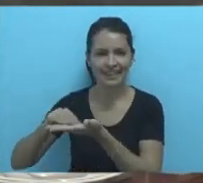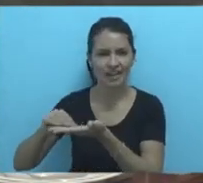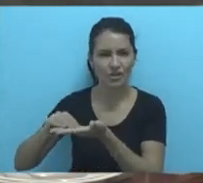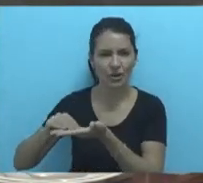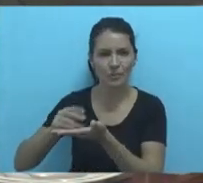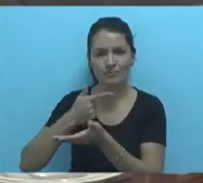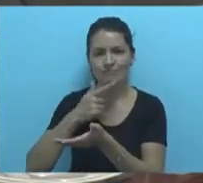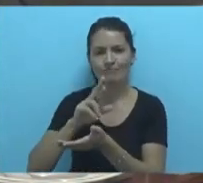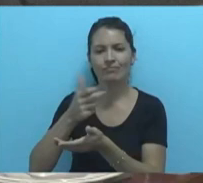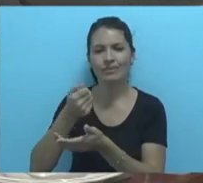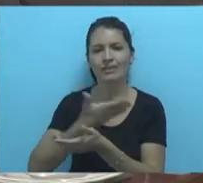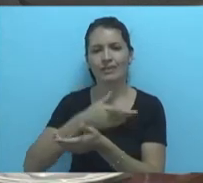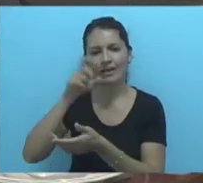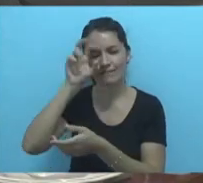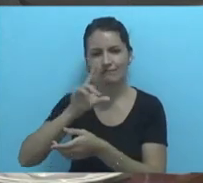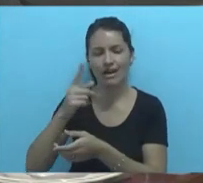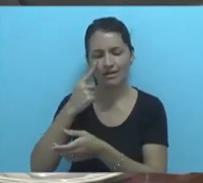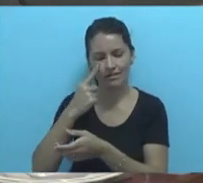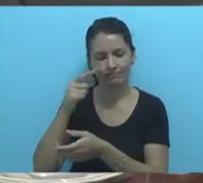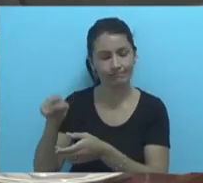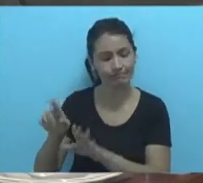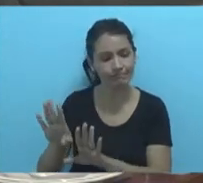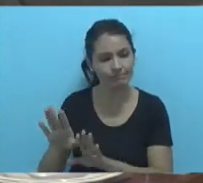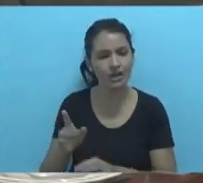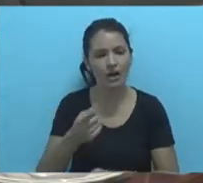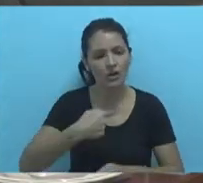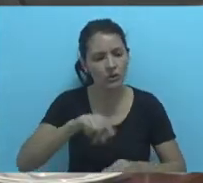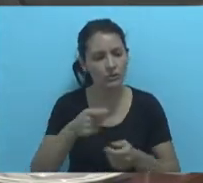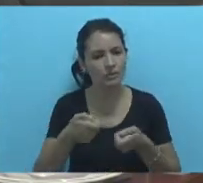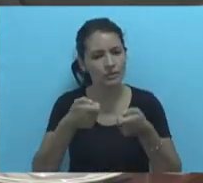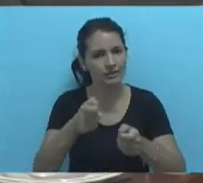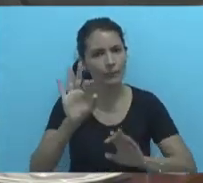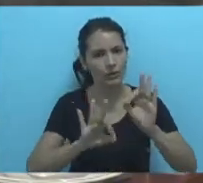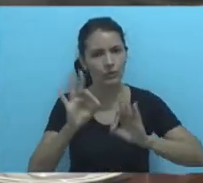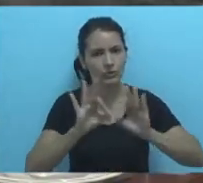sentido, nosotros hemos presentado un proyecto